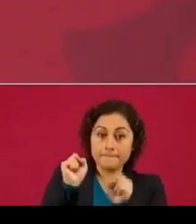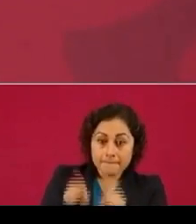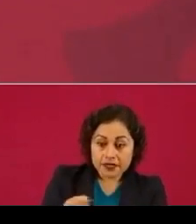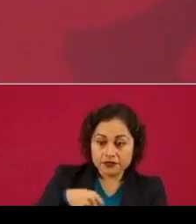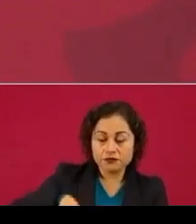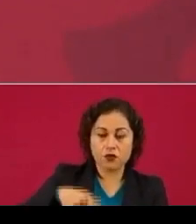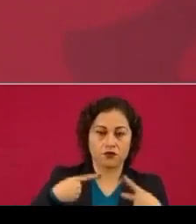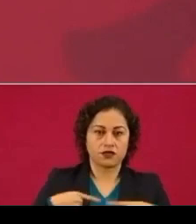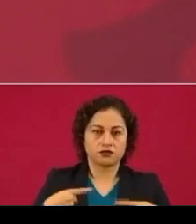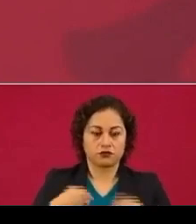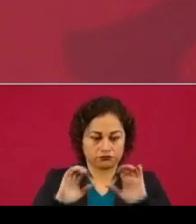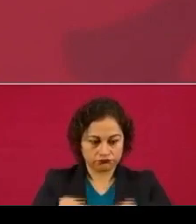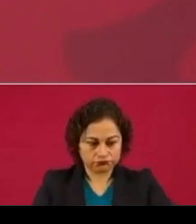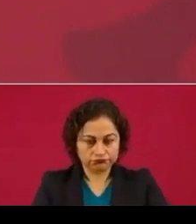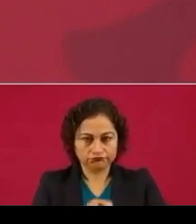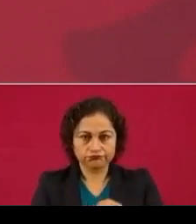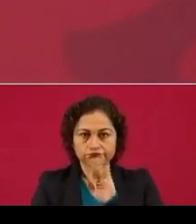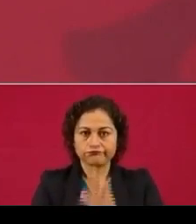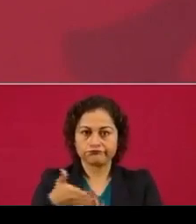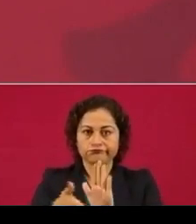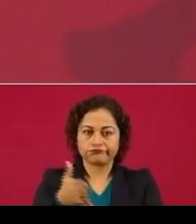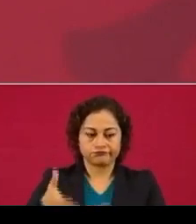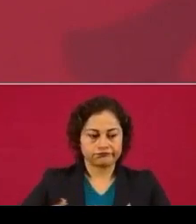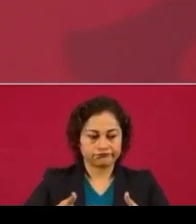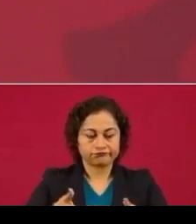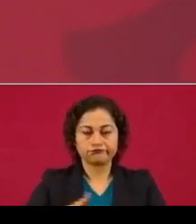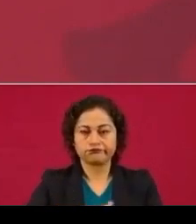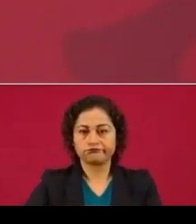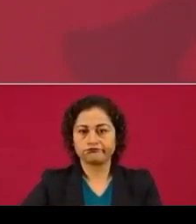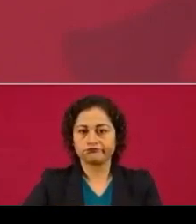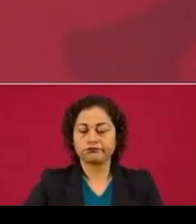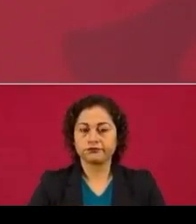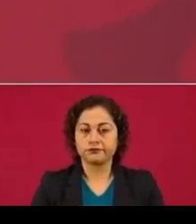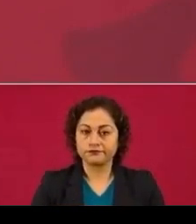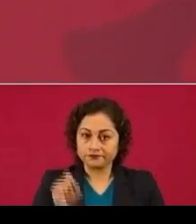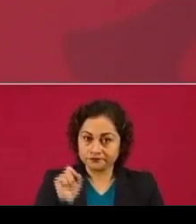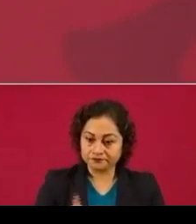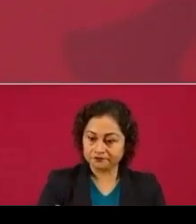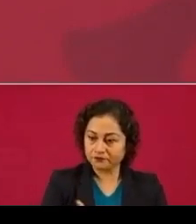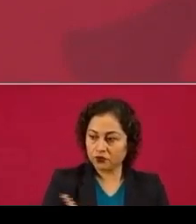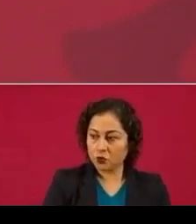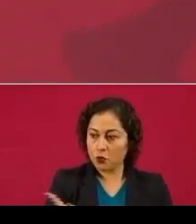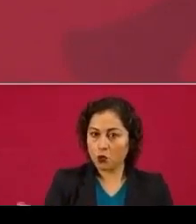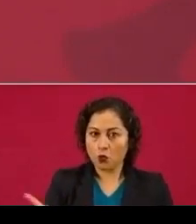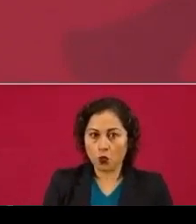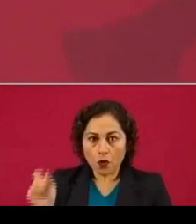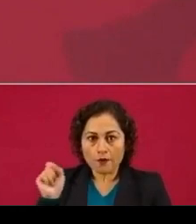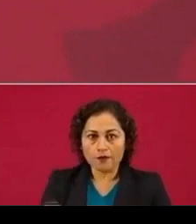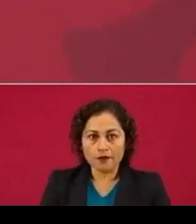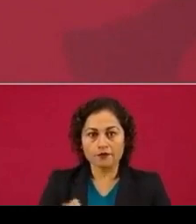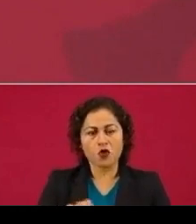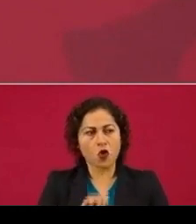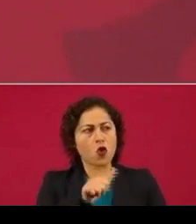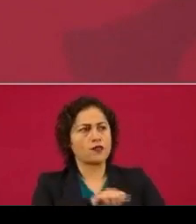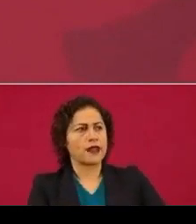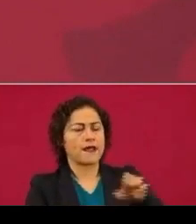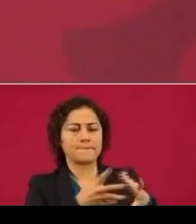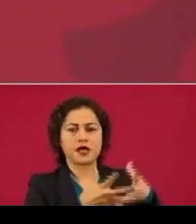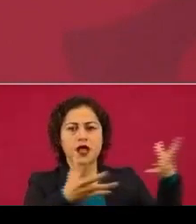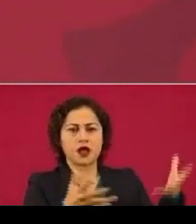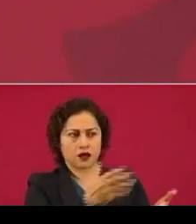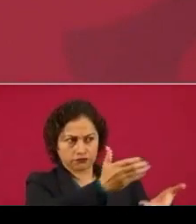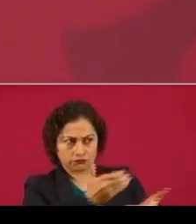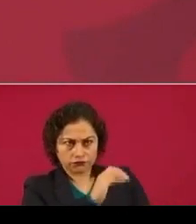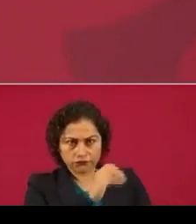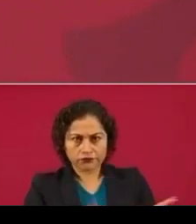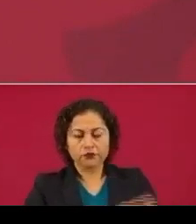en los pueblos, no son empresas contratistas, se hace